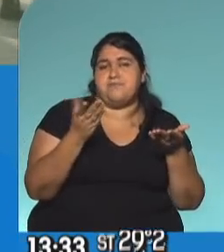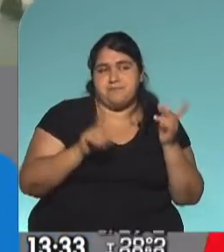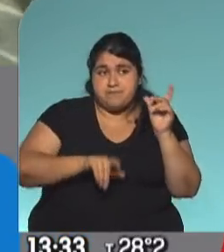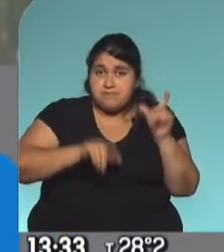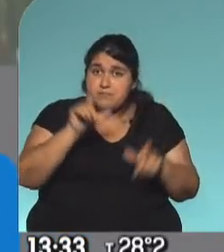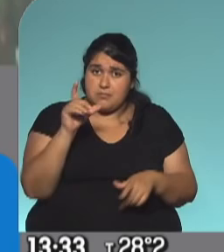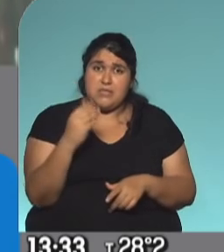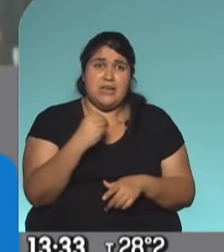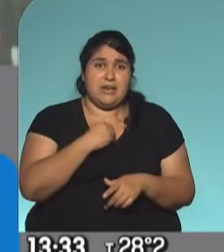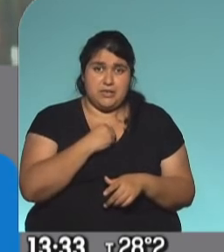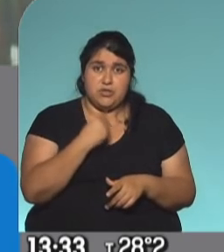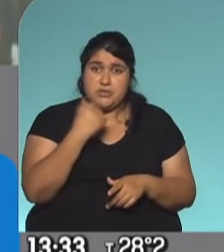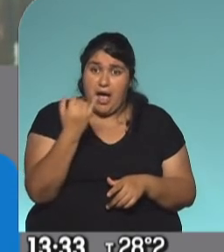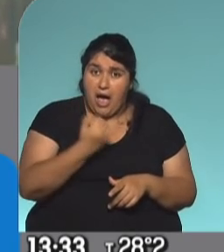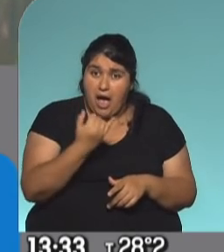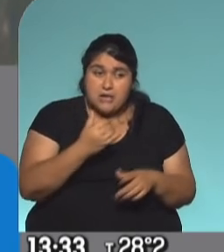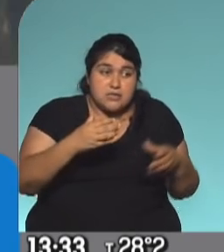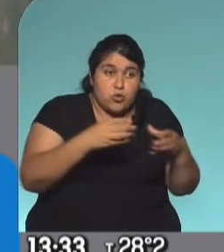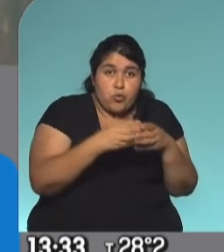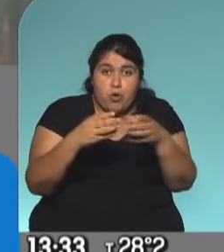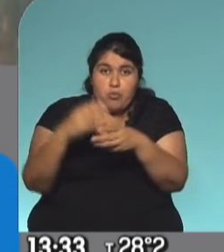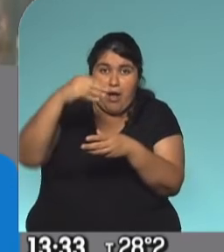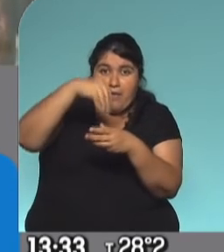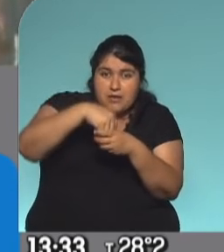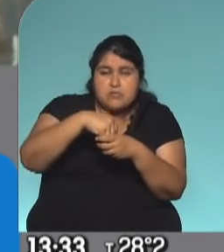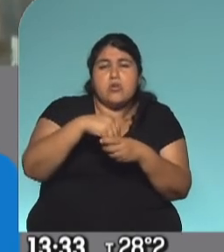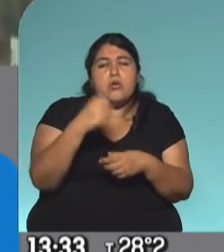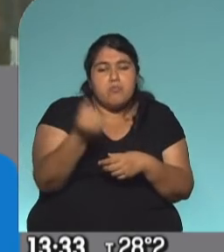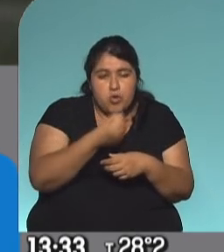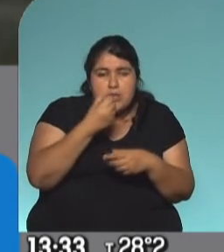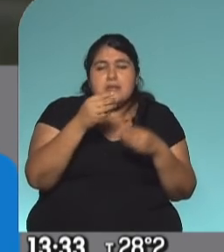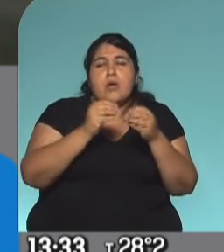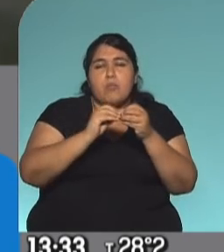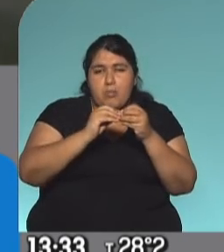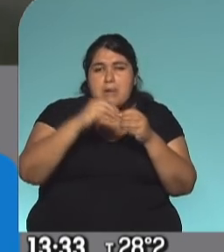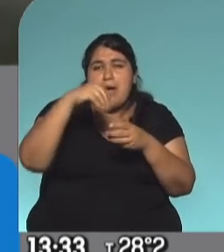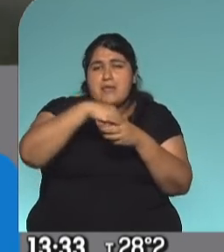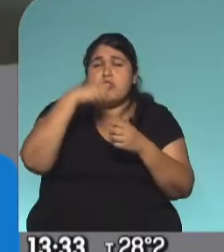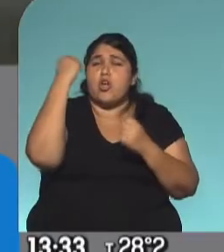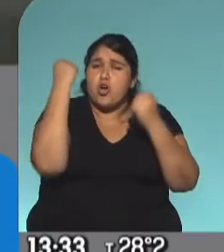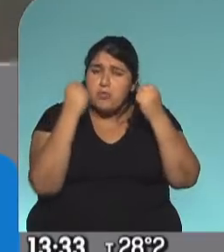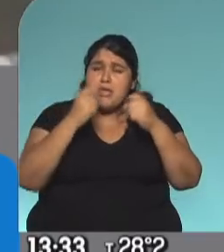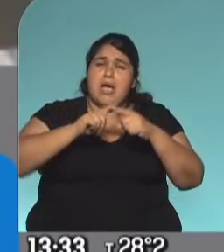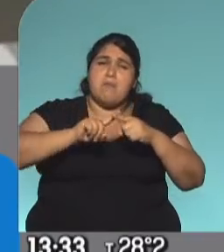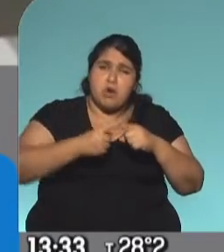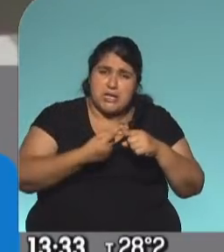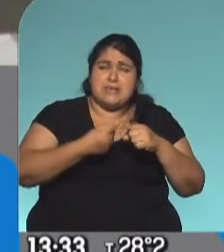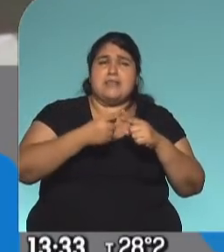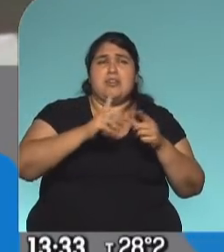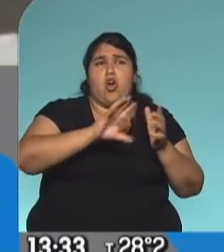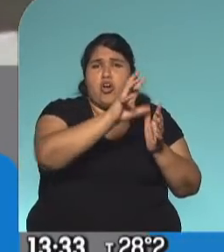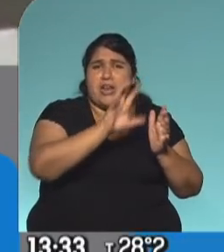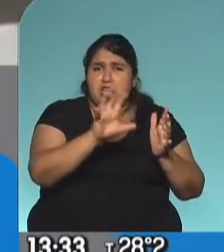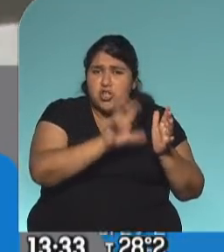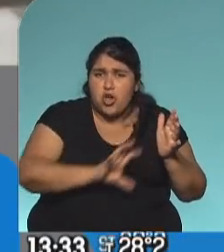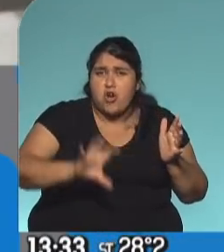personas religiosas en estos movimientos, se trata de conflictos económicos, políticos, regionales